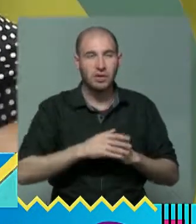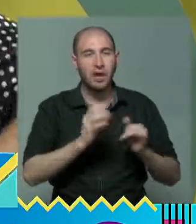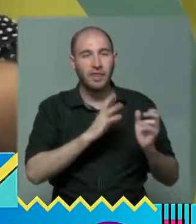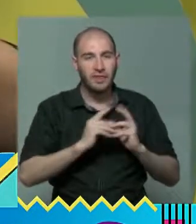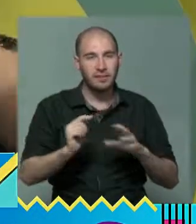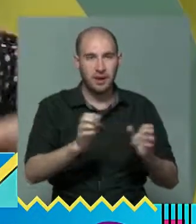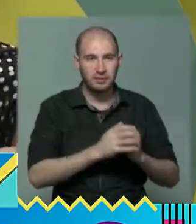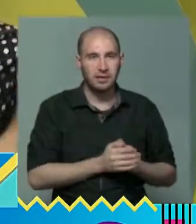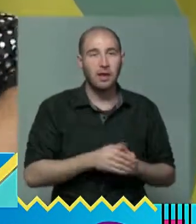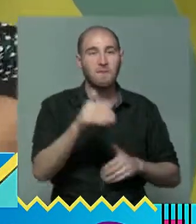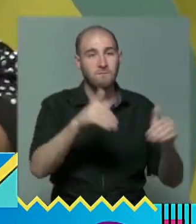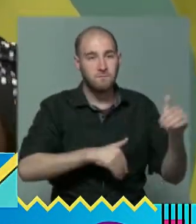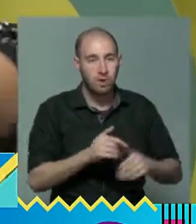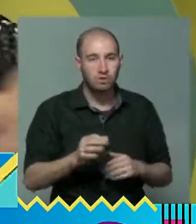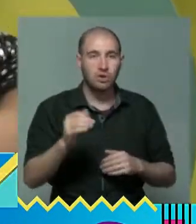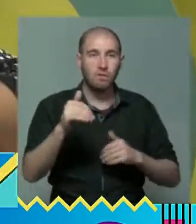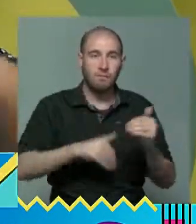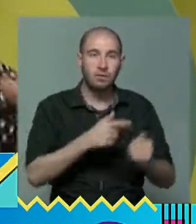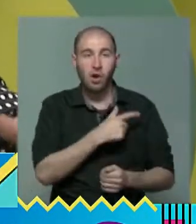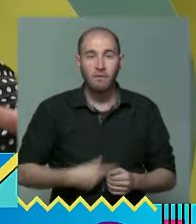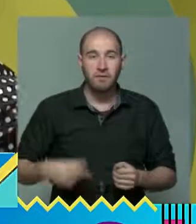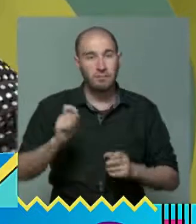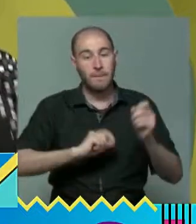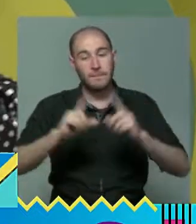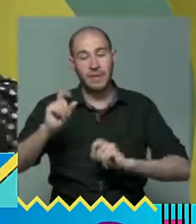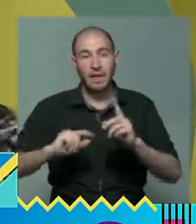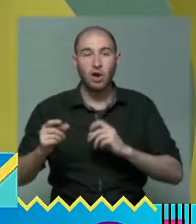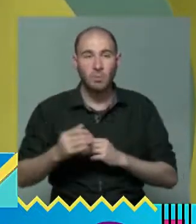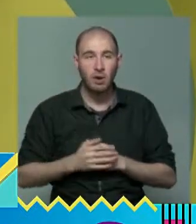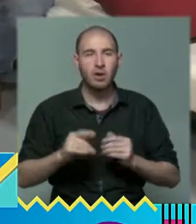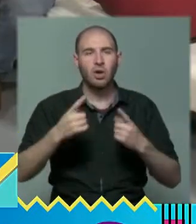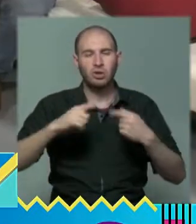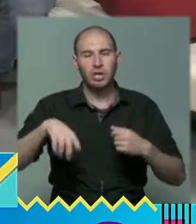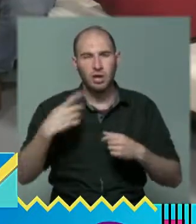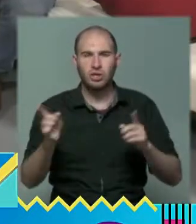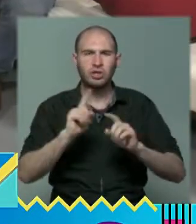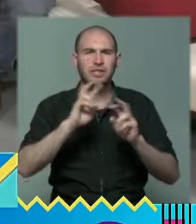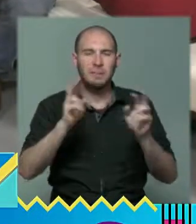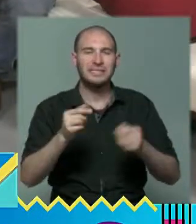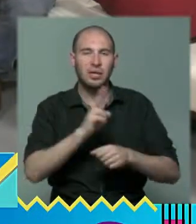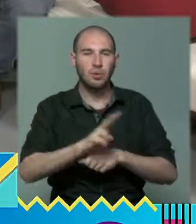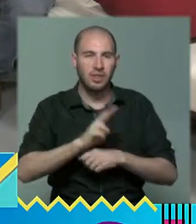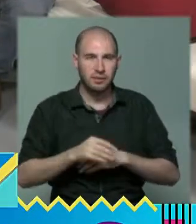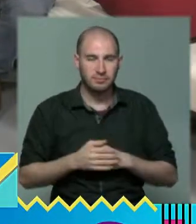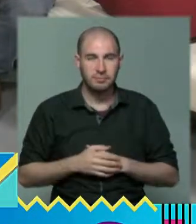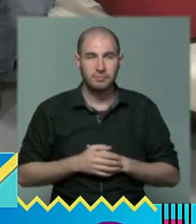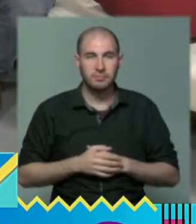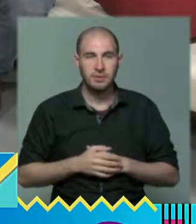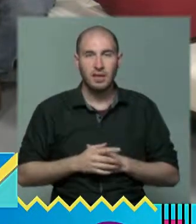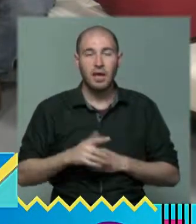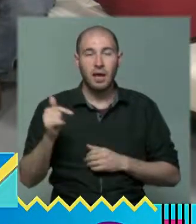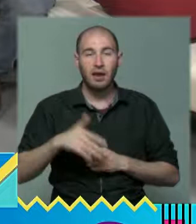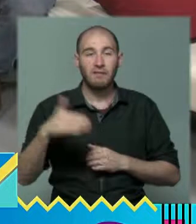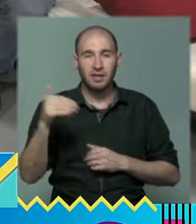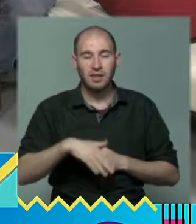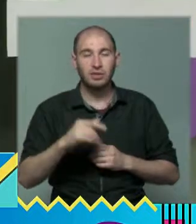discutamos y que nuestros votos o nuestros no votos, nuestro gobierno se mida por otras cosas, no en materia de seguridad. Claro. Bueno, tenemos alguna participación